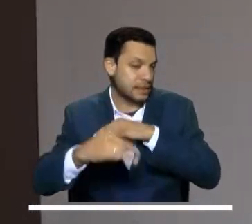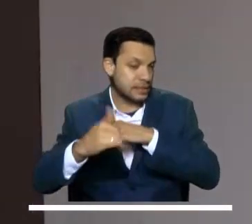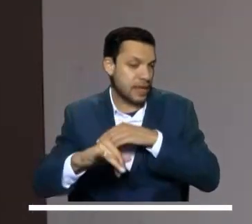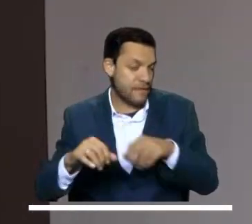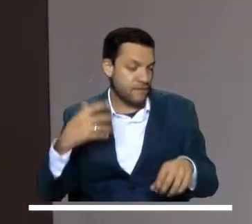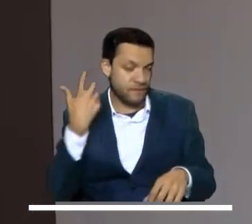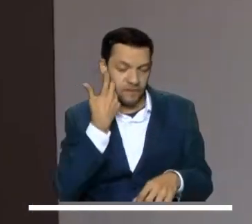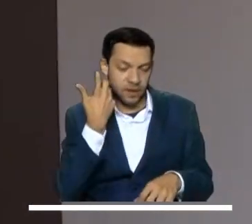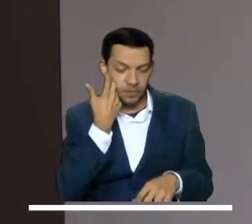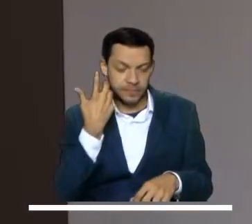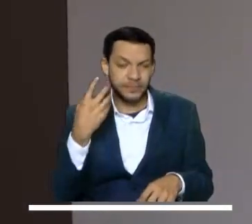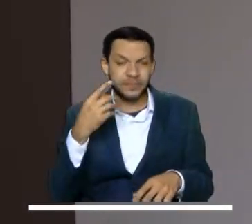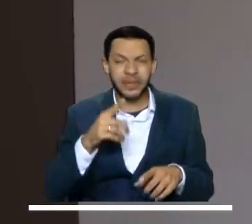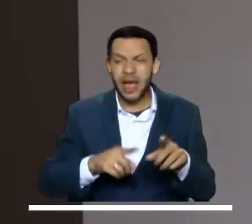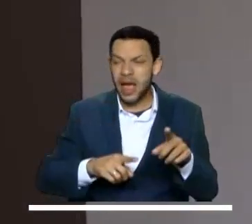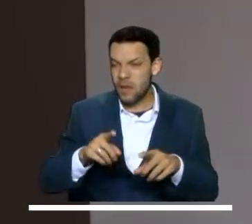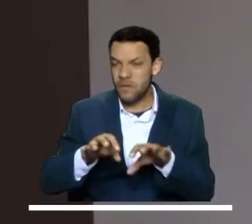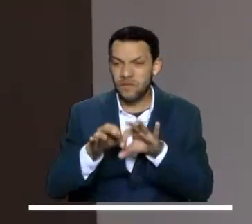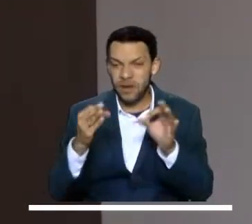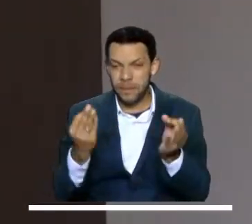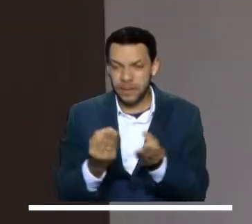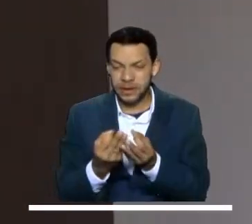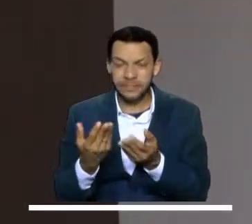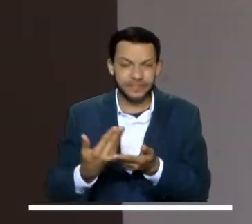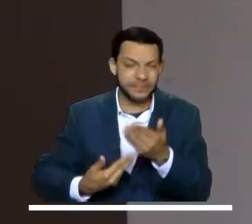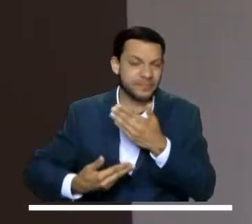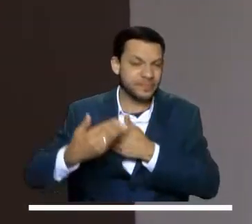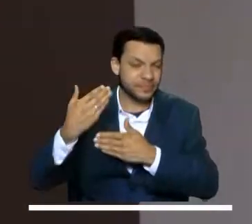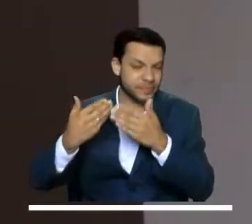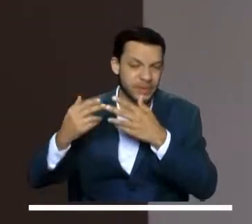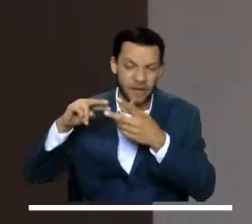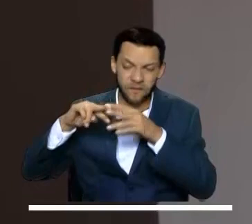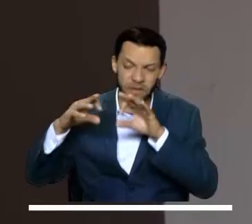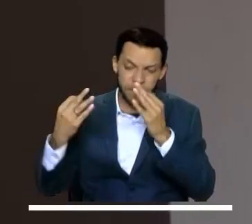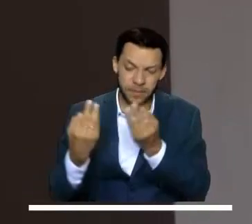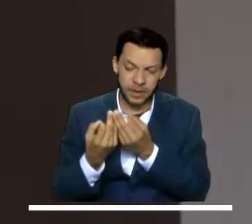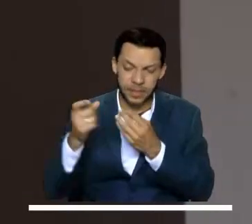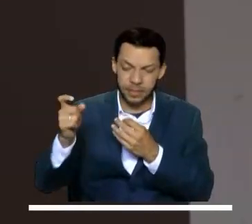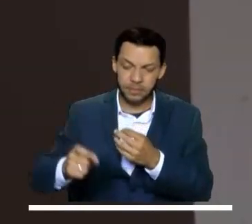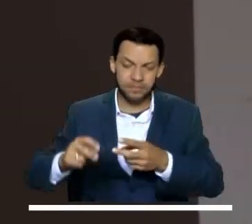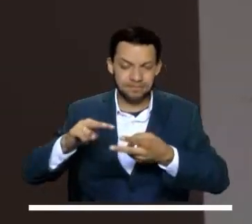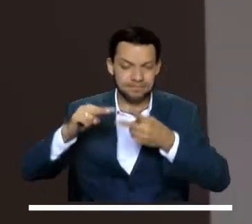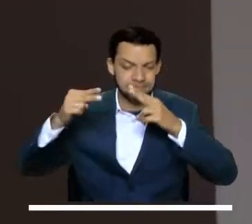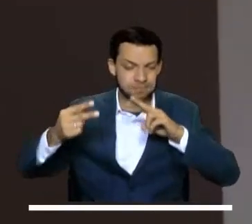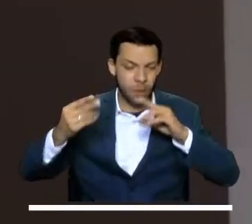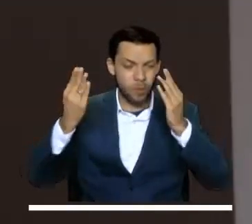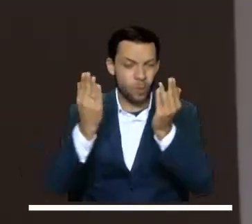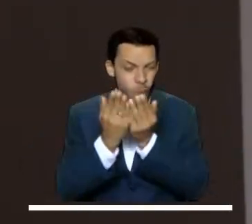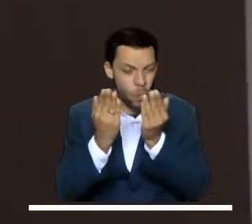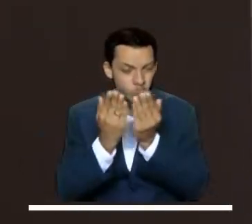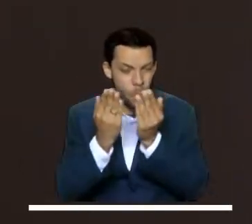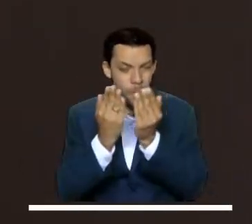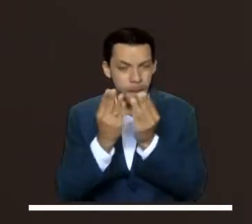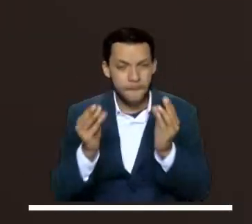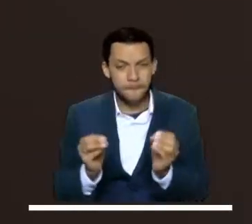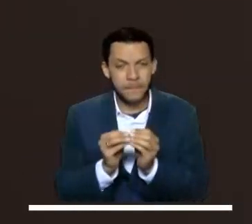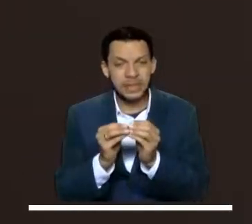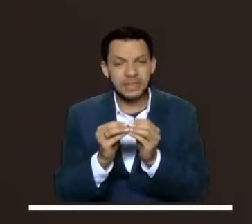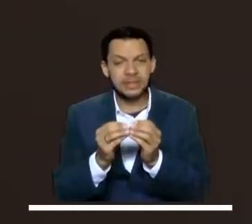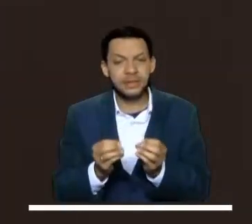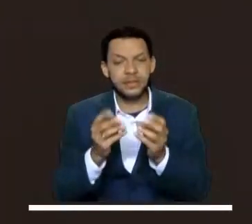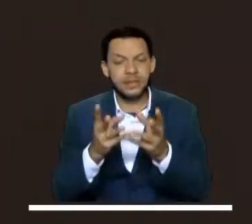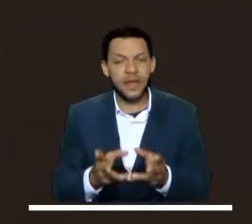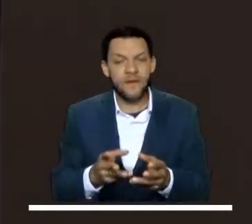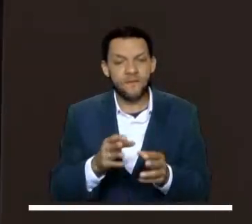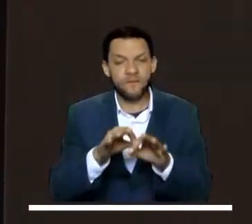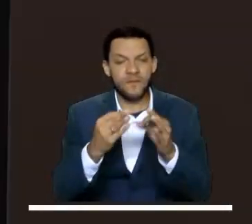familiares que han padecido de cáncer de aparato digestivo, hagamos la endoscopia y la colonoscopia con tiempo. Y si no tenemos síntomas ni familiares, a los 50